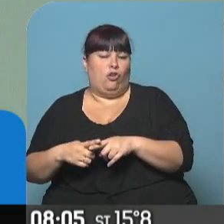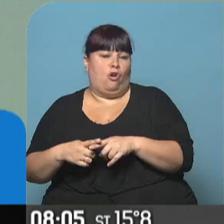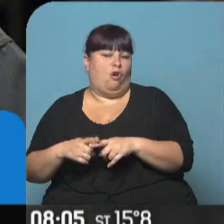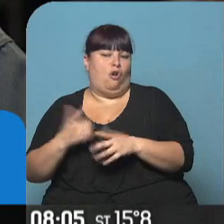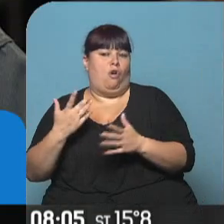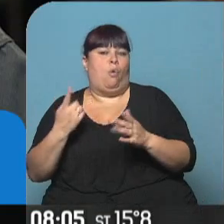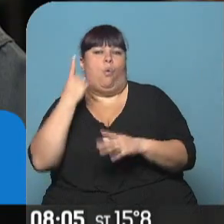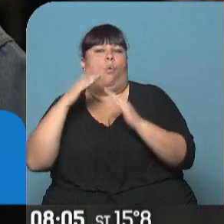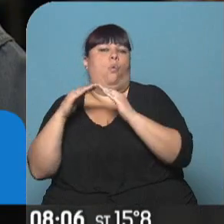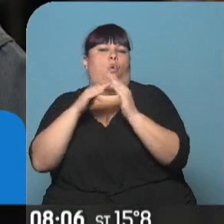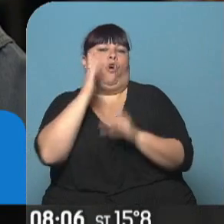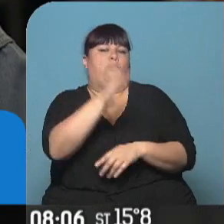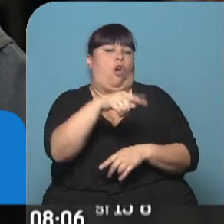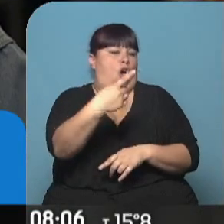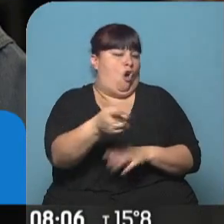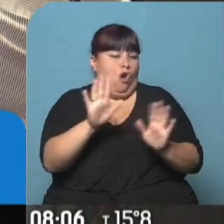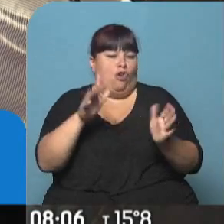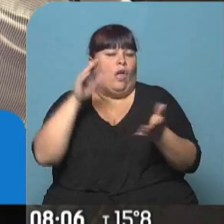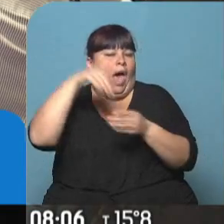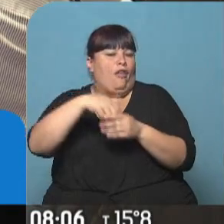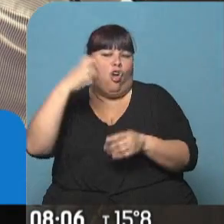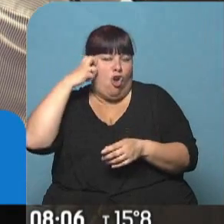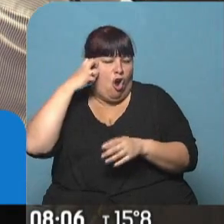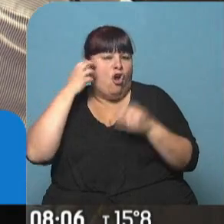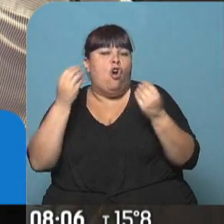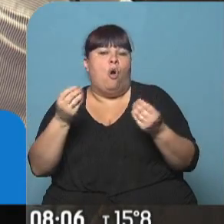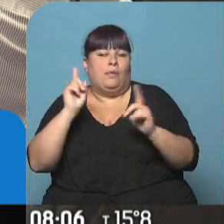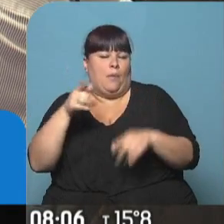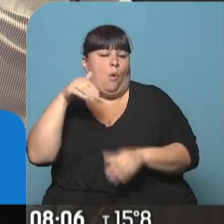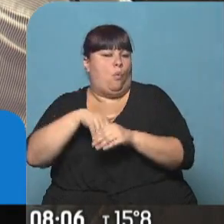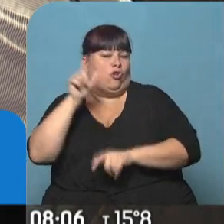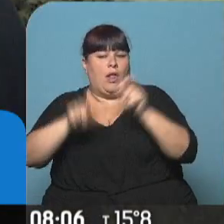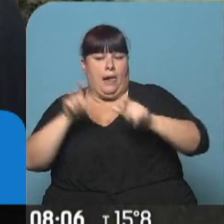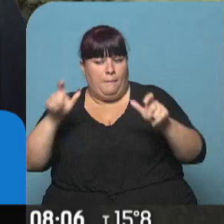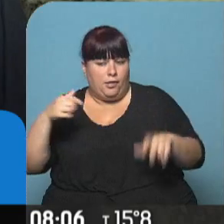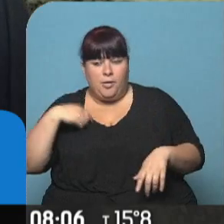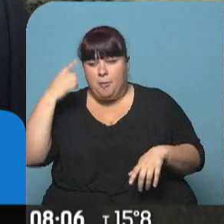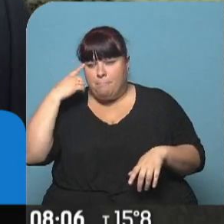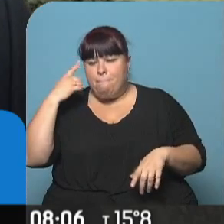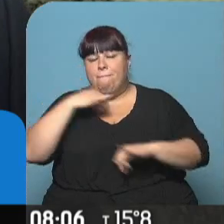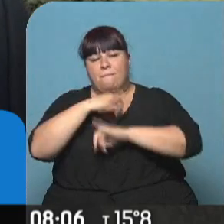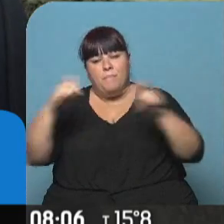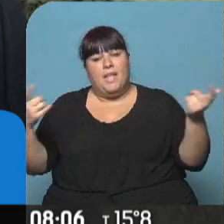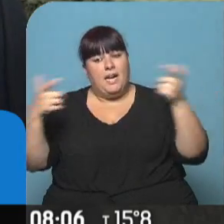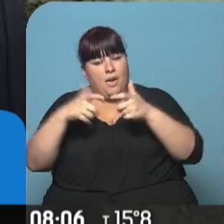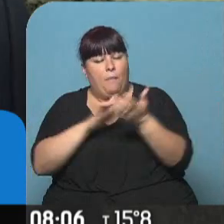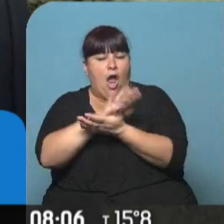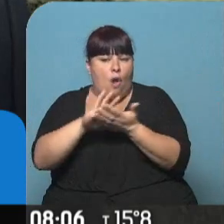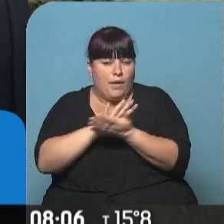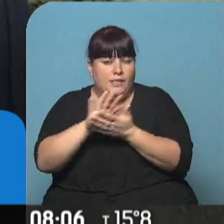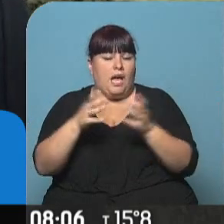tiene hegemonía sobre otras. Esto se da en el Congreso y se da en los votos de la sociedad, y me parece que el llamado al diálogo a